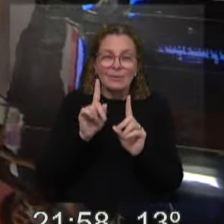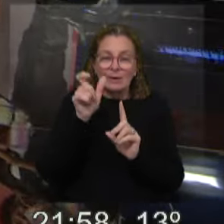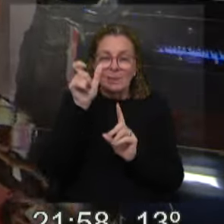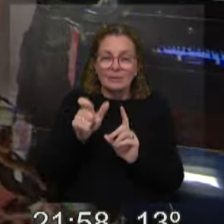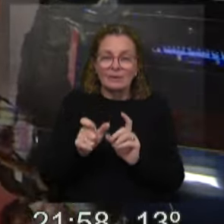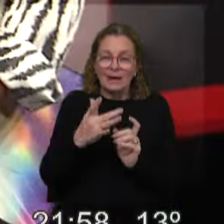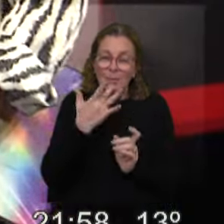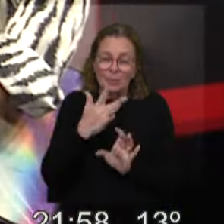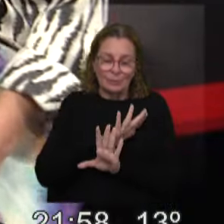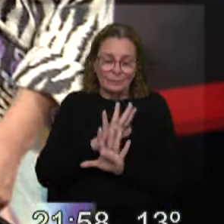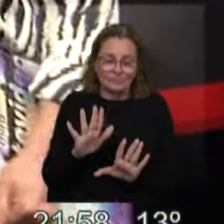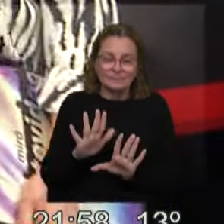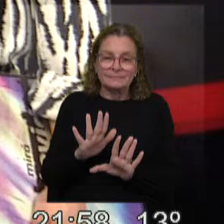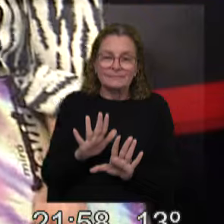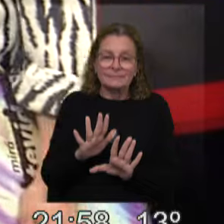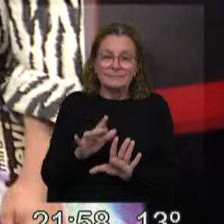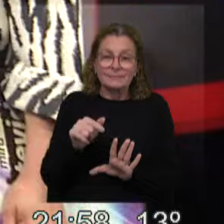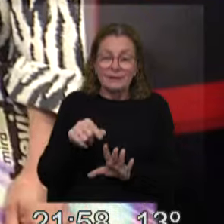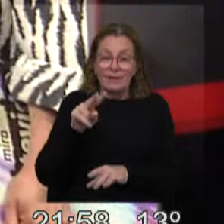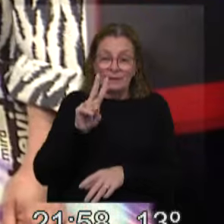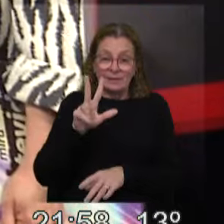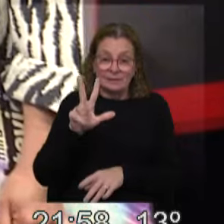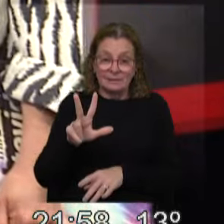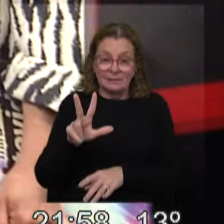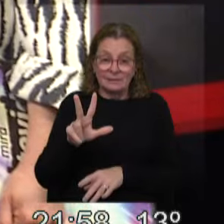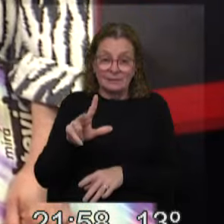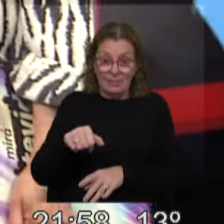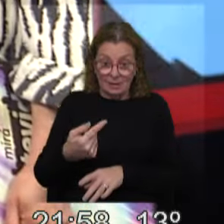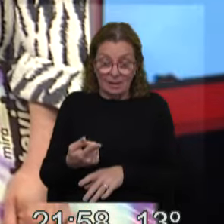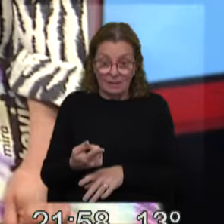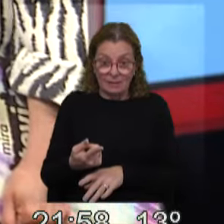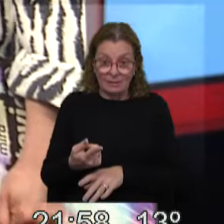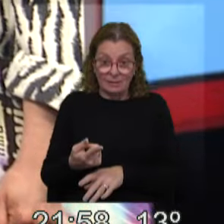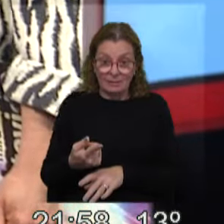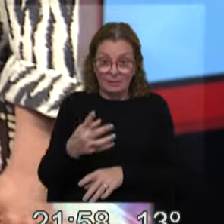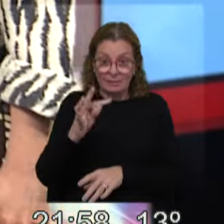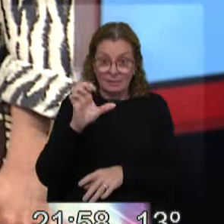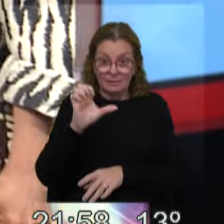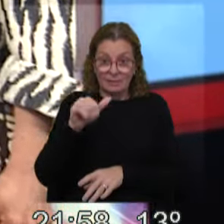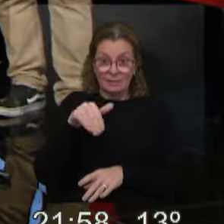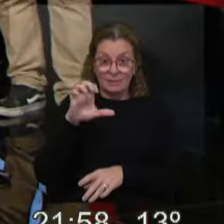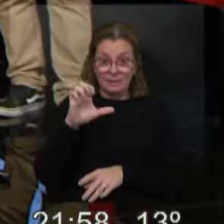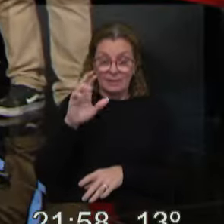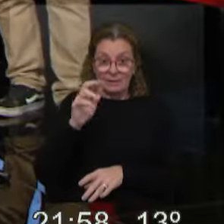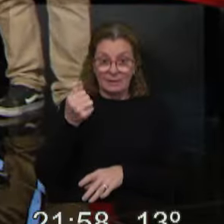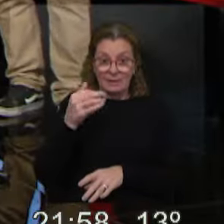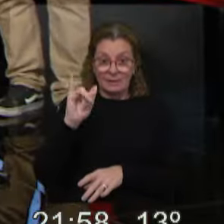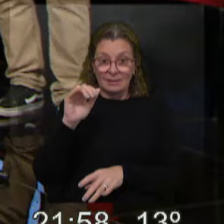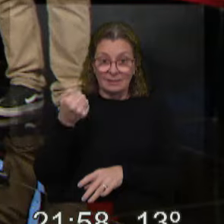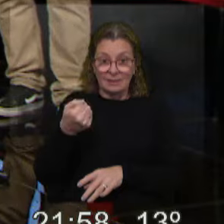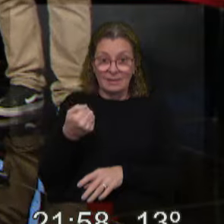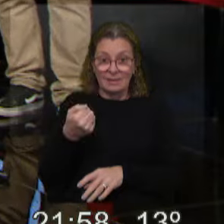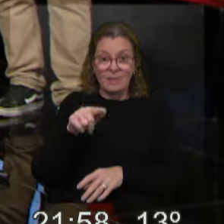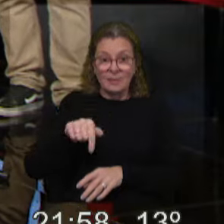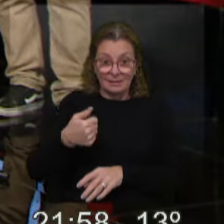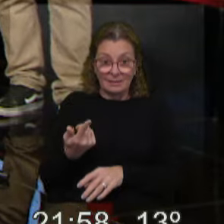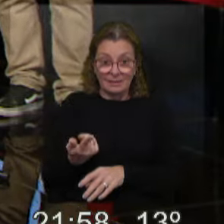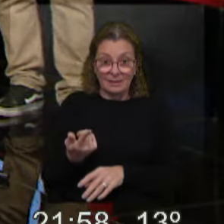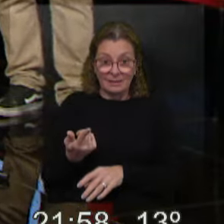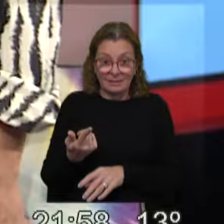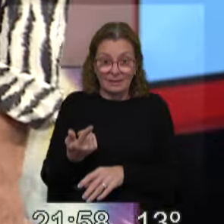Divino. Entonces sería ahora el 23. ¿Mañana? En la temeraria. Ah, mañana es 23. Sí. Yo digo que se queda. Mañana la